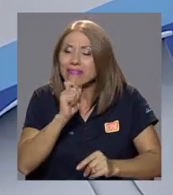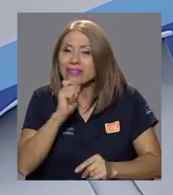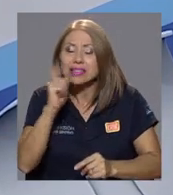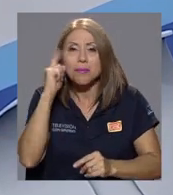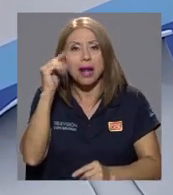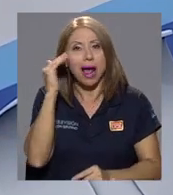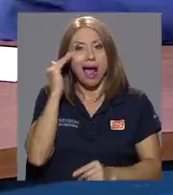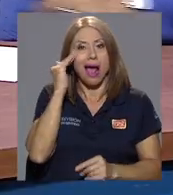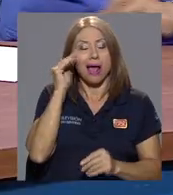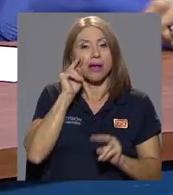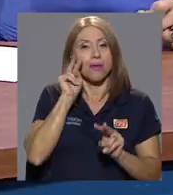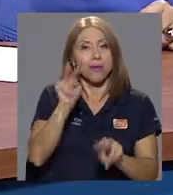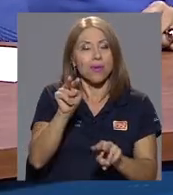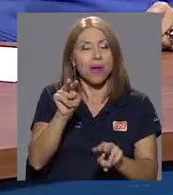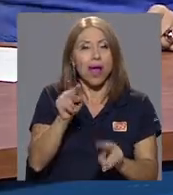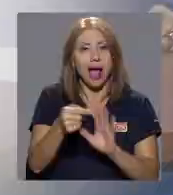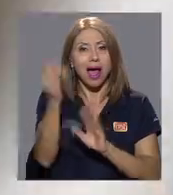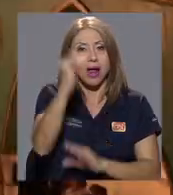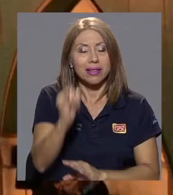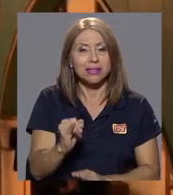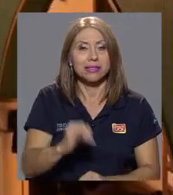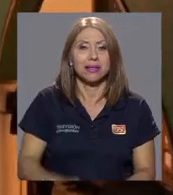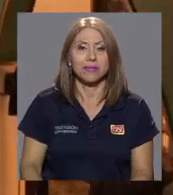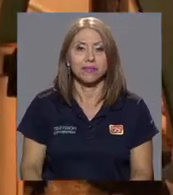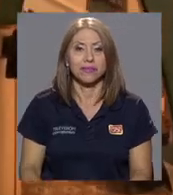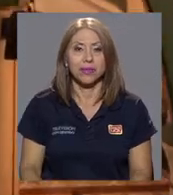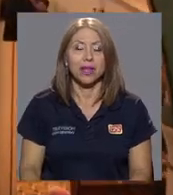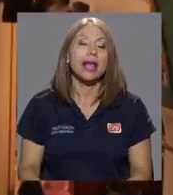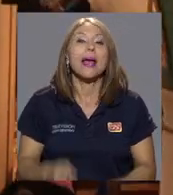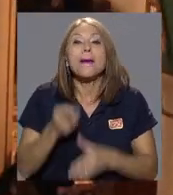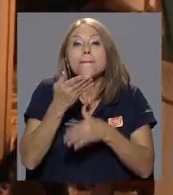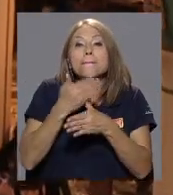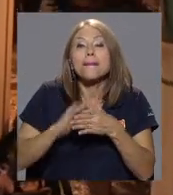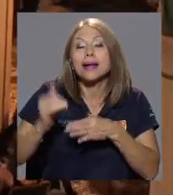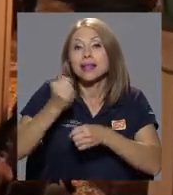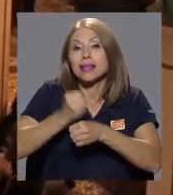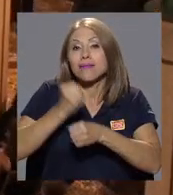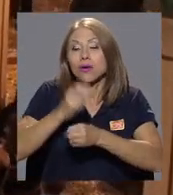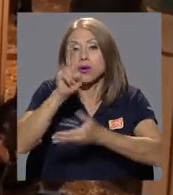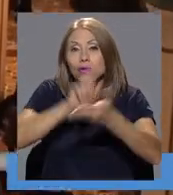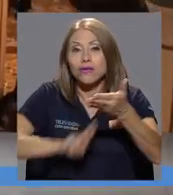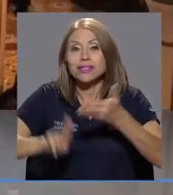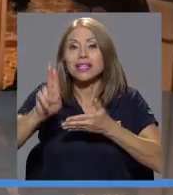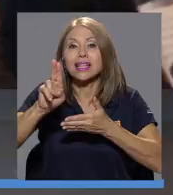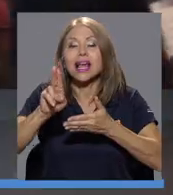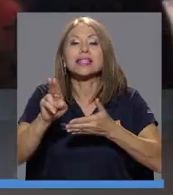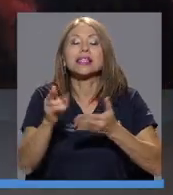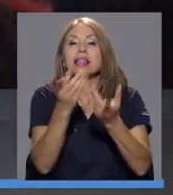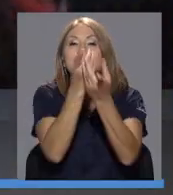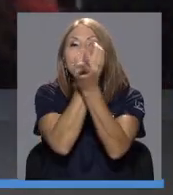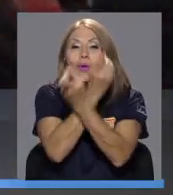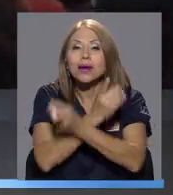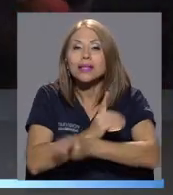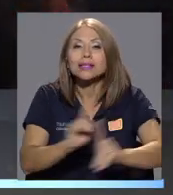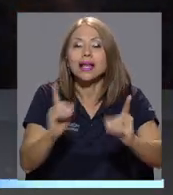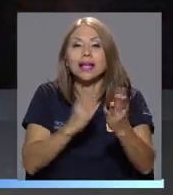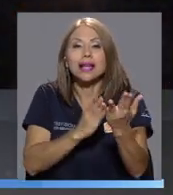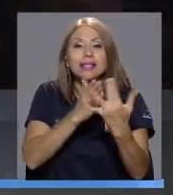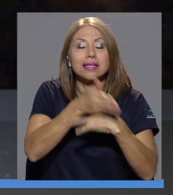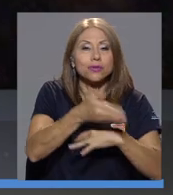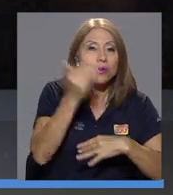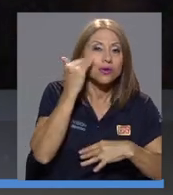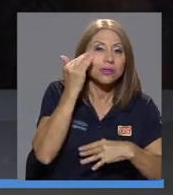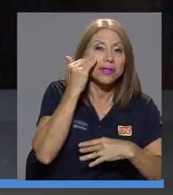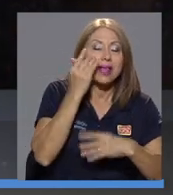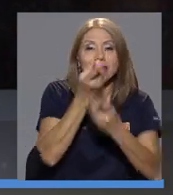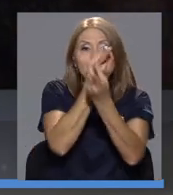expresiones artísticas y precisamente si parte del trabajo de la universidad es democratizar el acceso al conocimiento puedes democratizar el